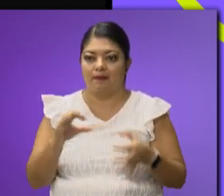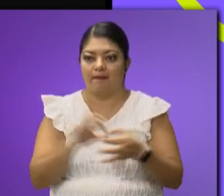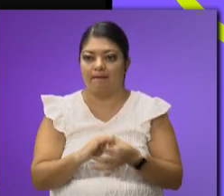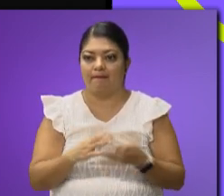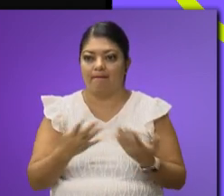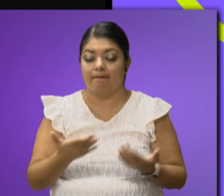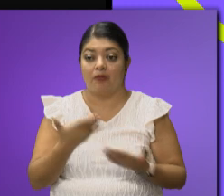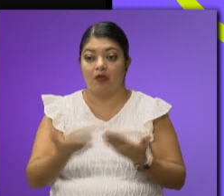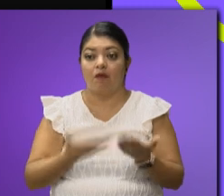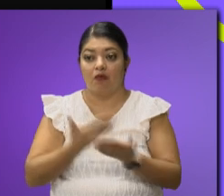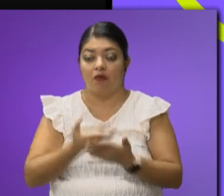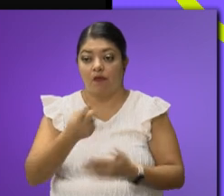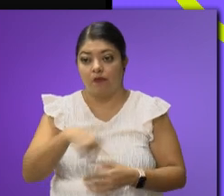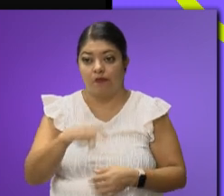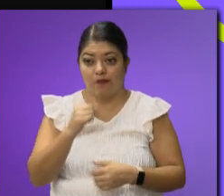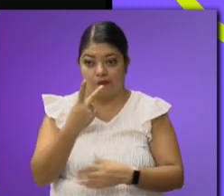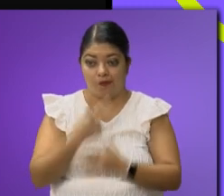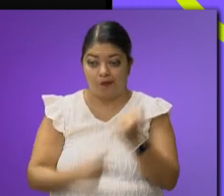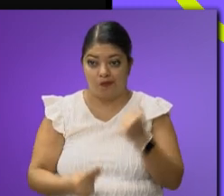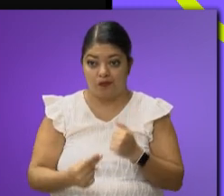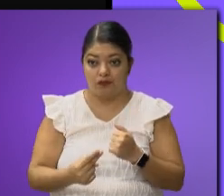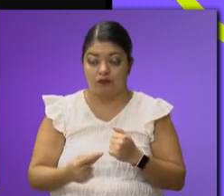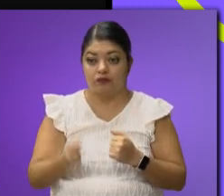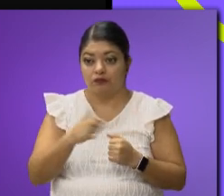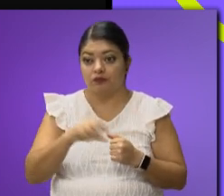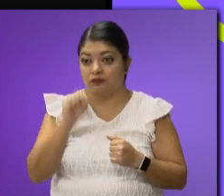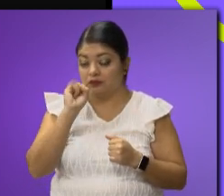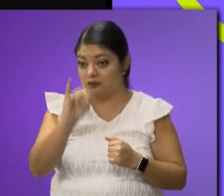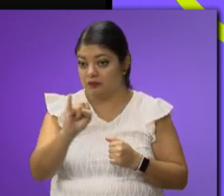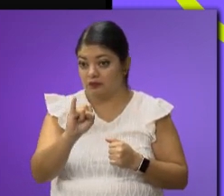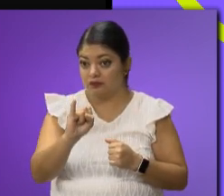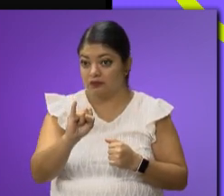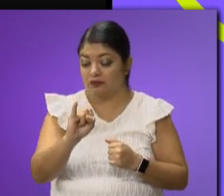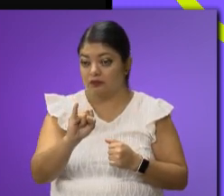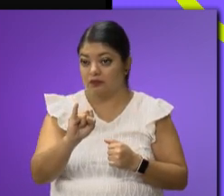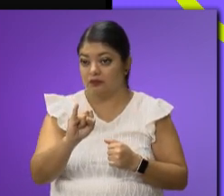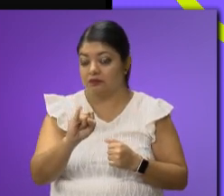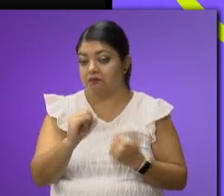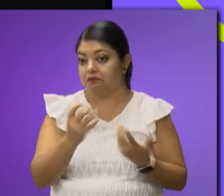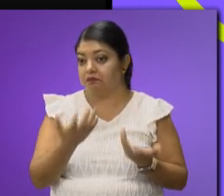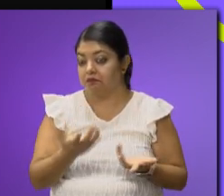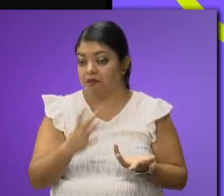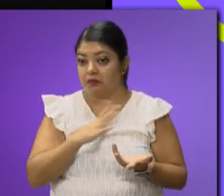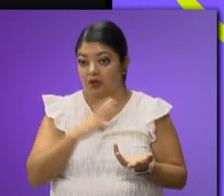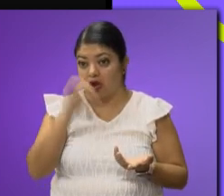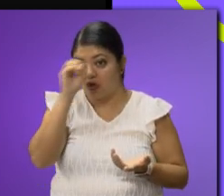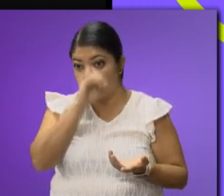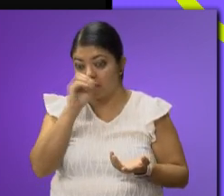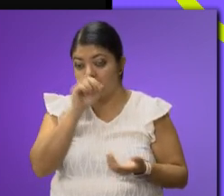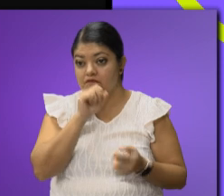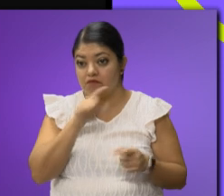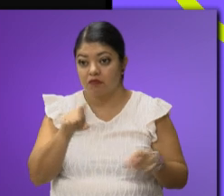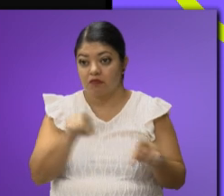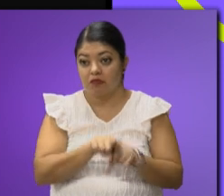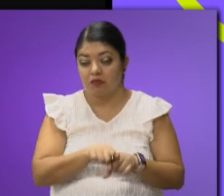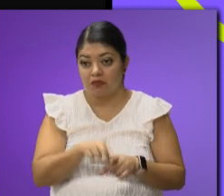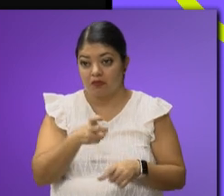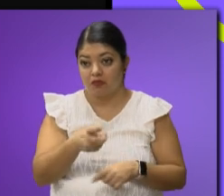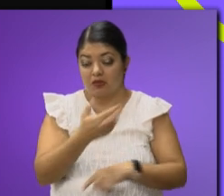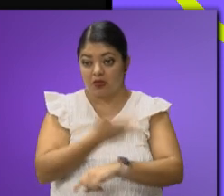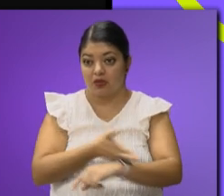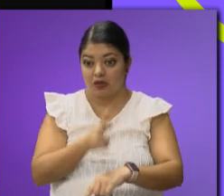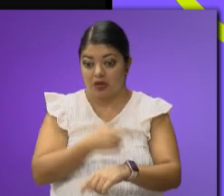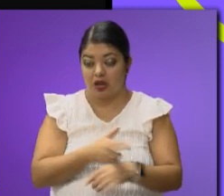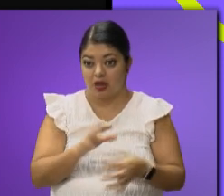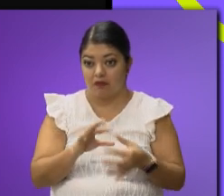a su consideración ambos trámites. Si tienen alguna observación al mismo trámite